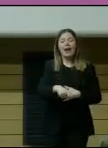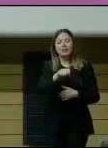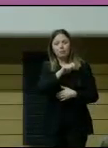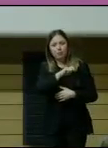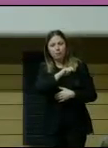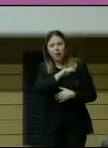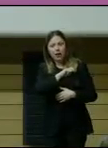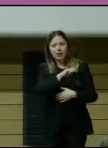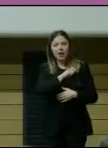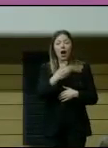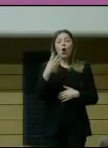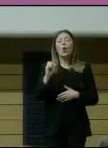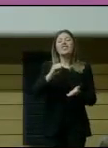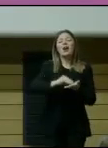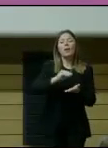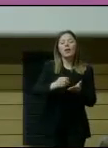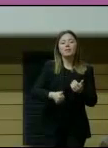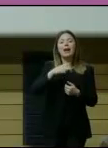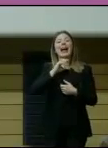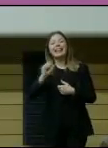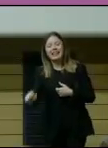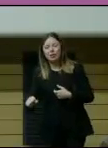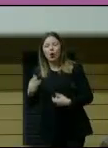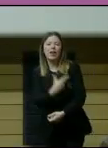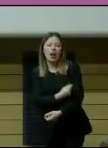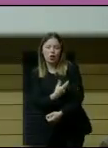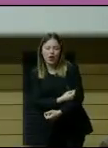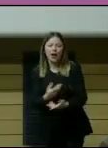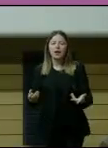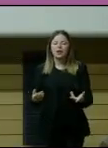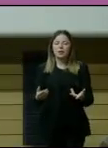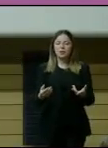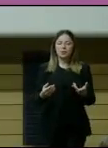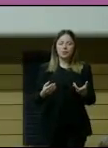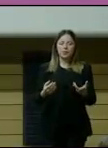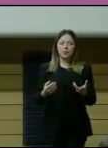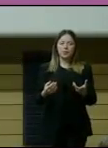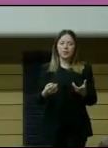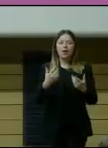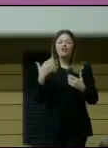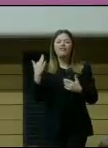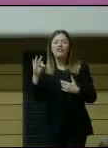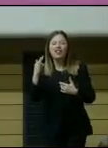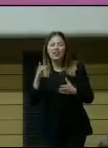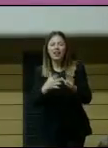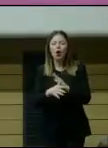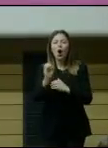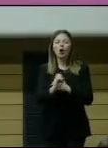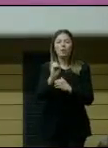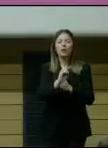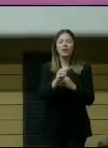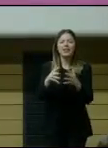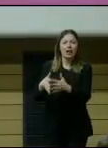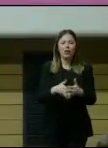aquí, 40 veces más adictivo que la heroína, eso también les encantaba multiplicar aquí mucho. Y el fentanilo, el opioide que solo